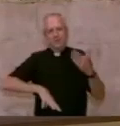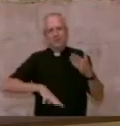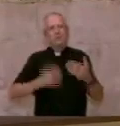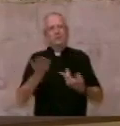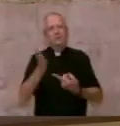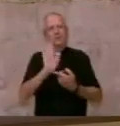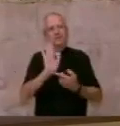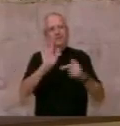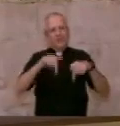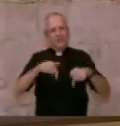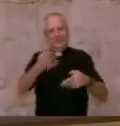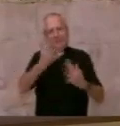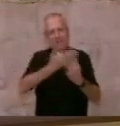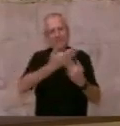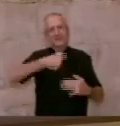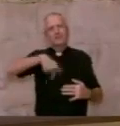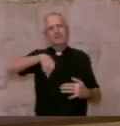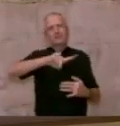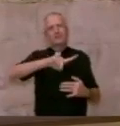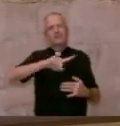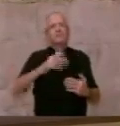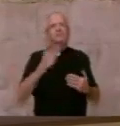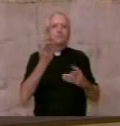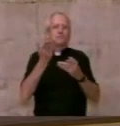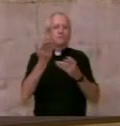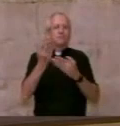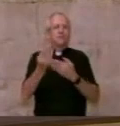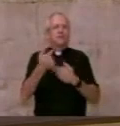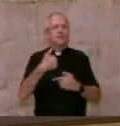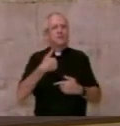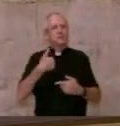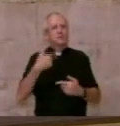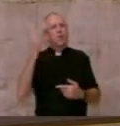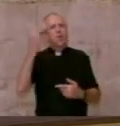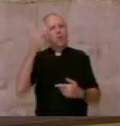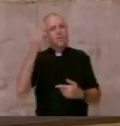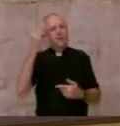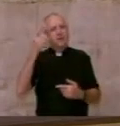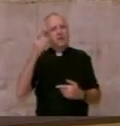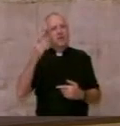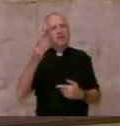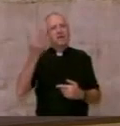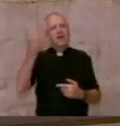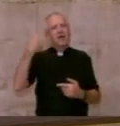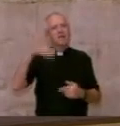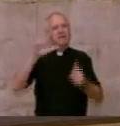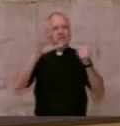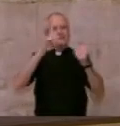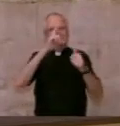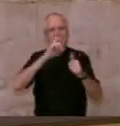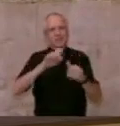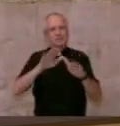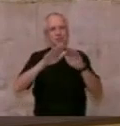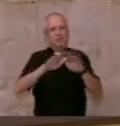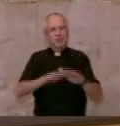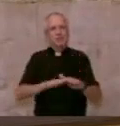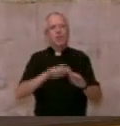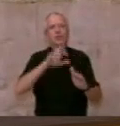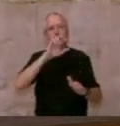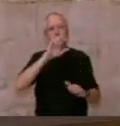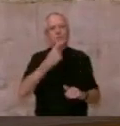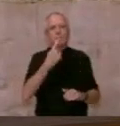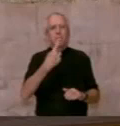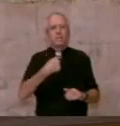Barcelona, por su presencia entre nosotros. Usted en su homilía de hoy hace 6 años, al ordenarme obispo, me